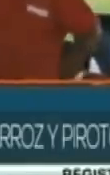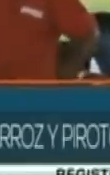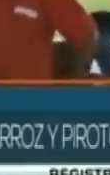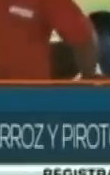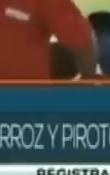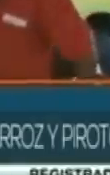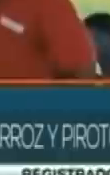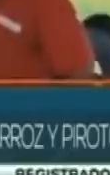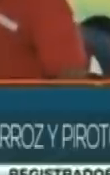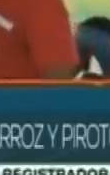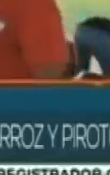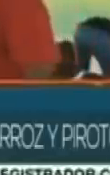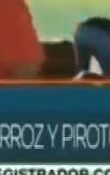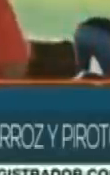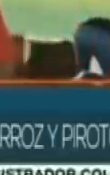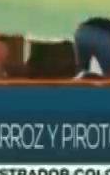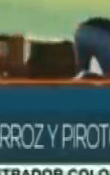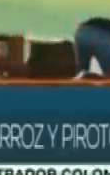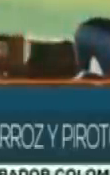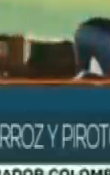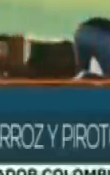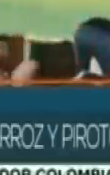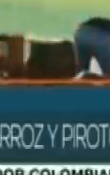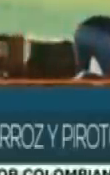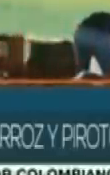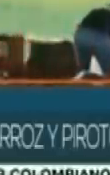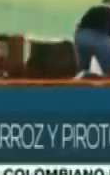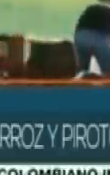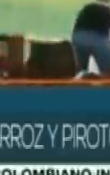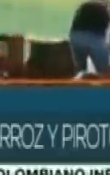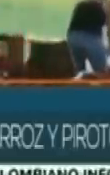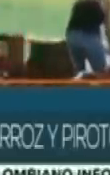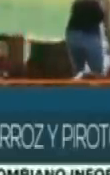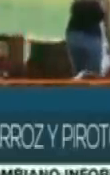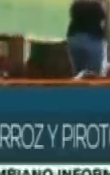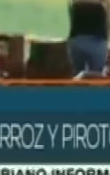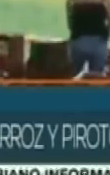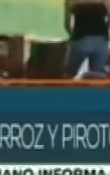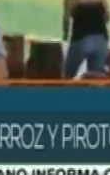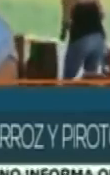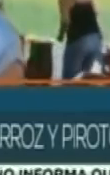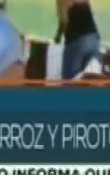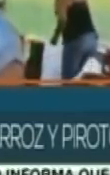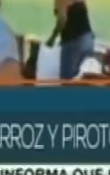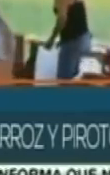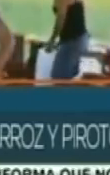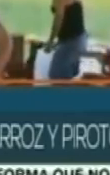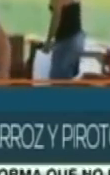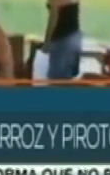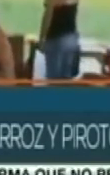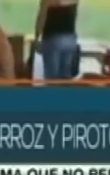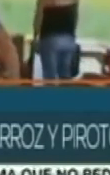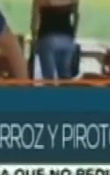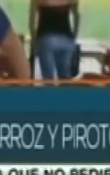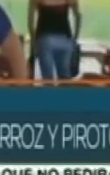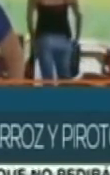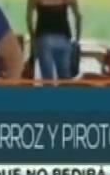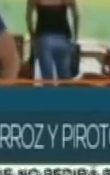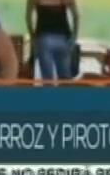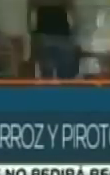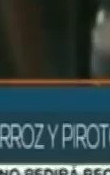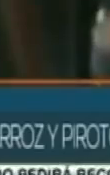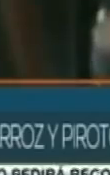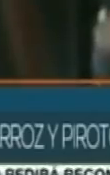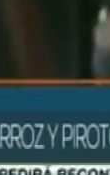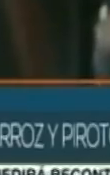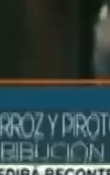MST que benefician al arroz y garantizan un precio accesible, garantizamos lo fundamental que es la soberanía